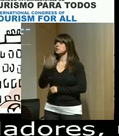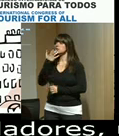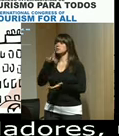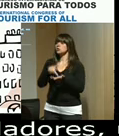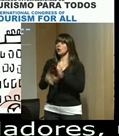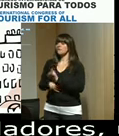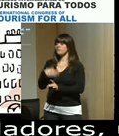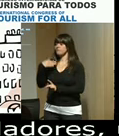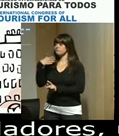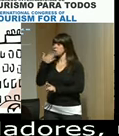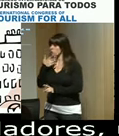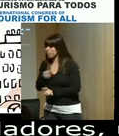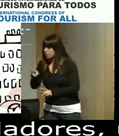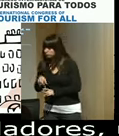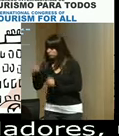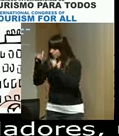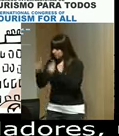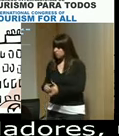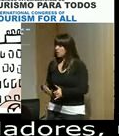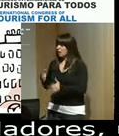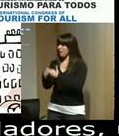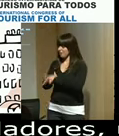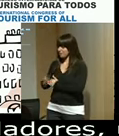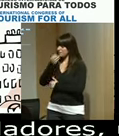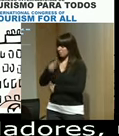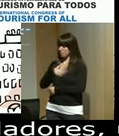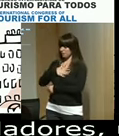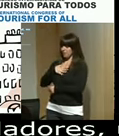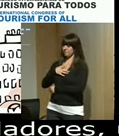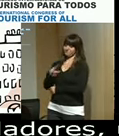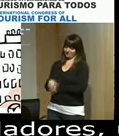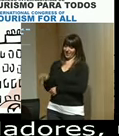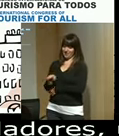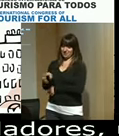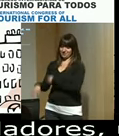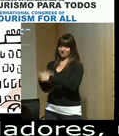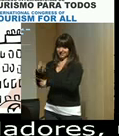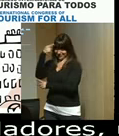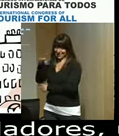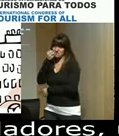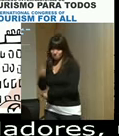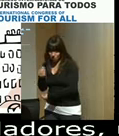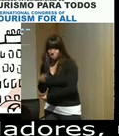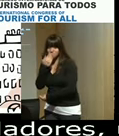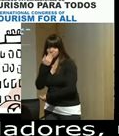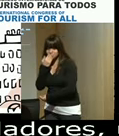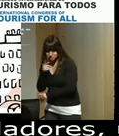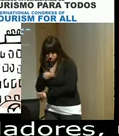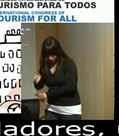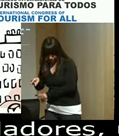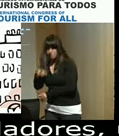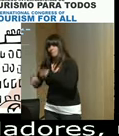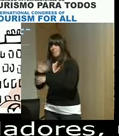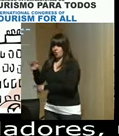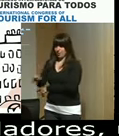es accesible, que se acomoda a nuestras necesidades, pues solemos repetir, y eso, bueno, pues también es importante de